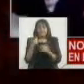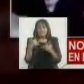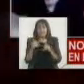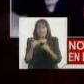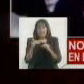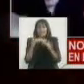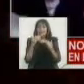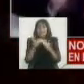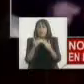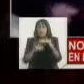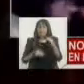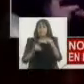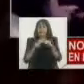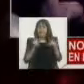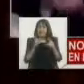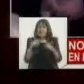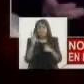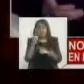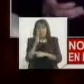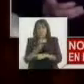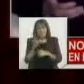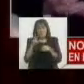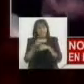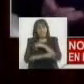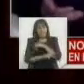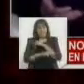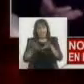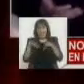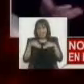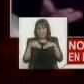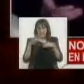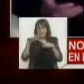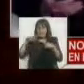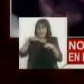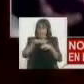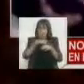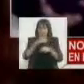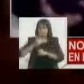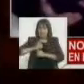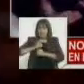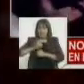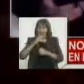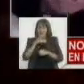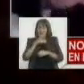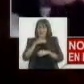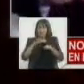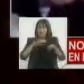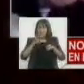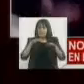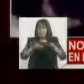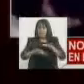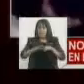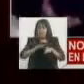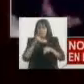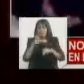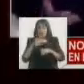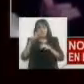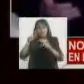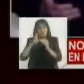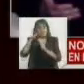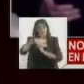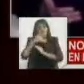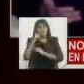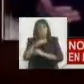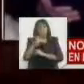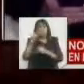Yendo desde, bueno, porque ningún país acepta que haya una invasión militar a su territorio ni que sea frente a su soberanía,